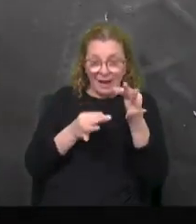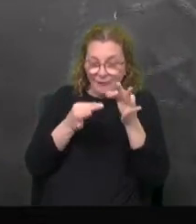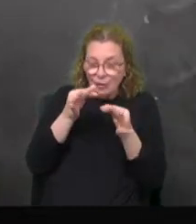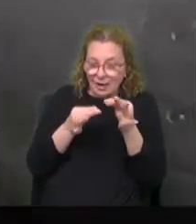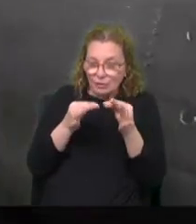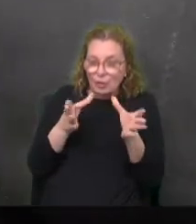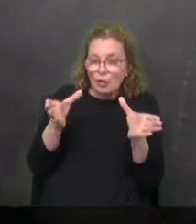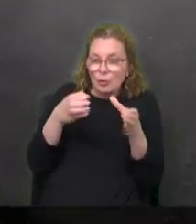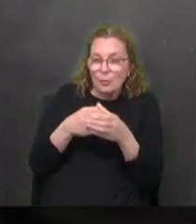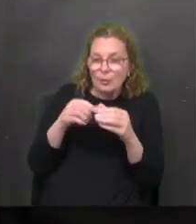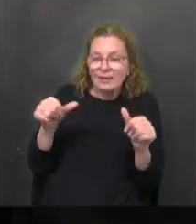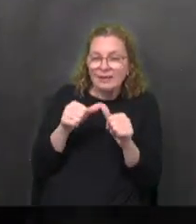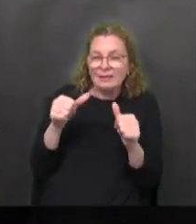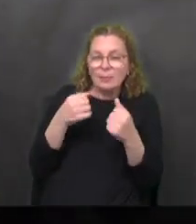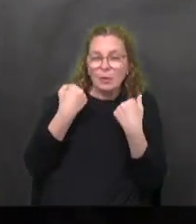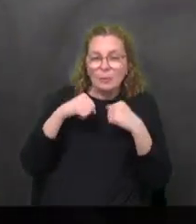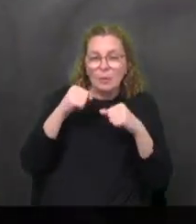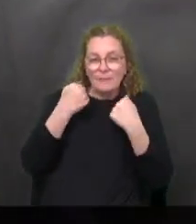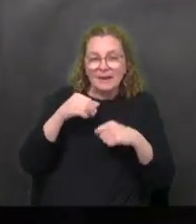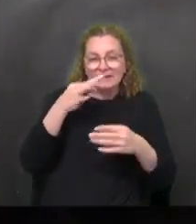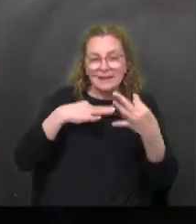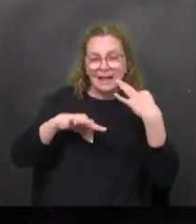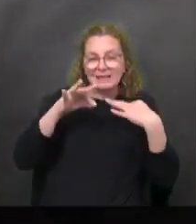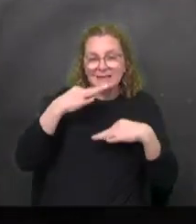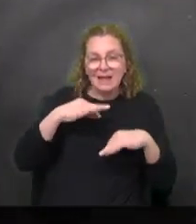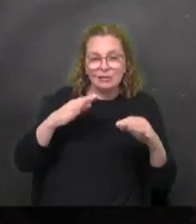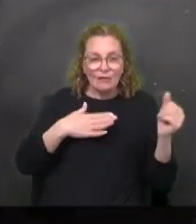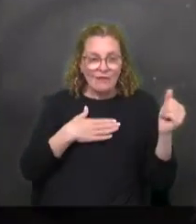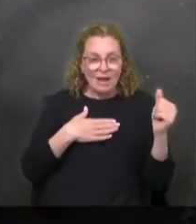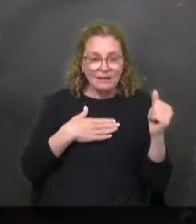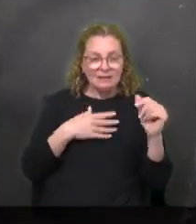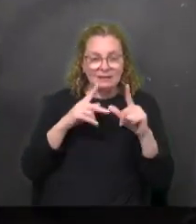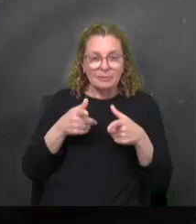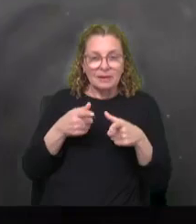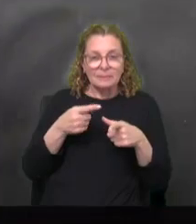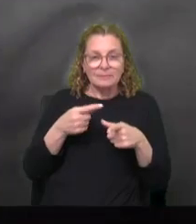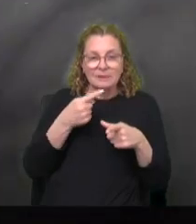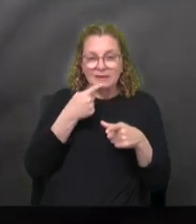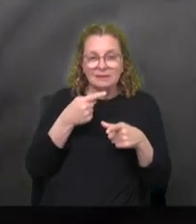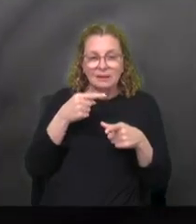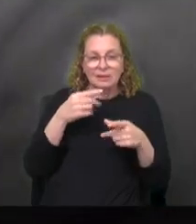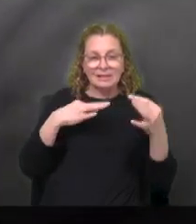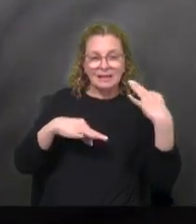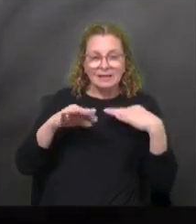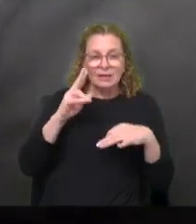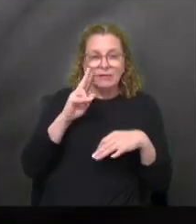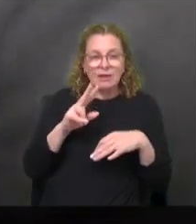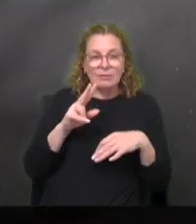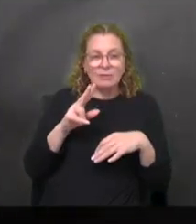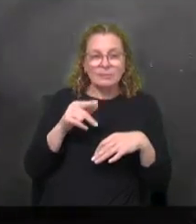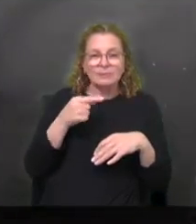juntábamos en grupos, ya sea para hacer prácticas de teatro, para hacer prácticas de danza, para también pasar esta danza que también van a ver, que se llama